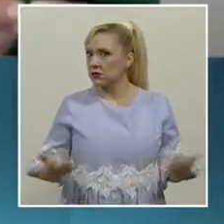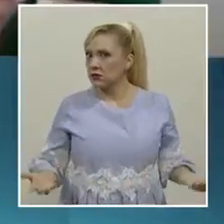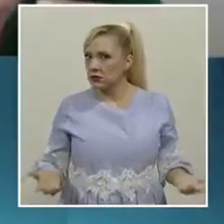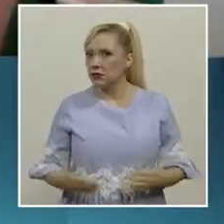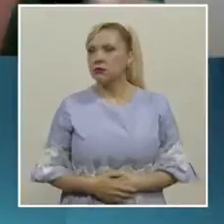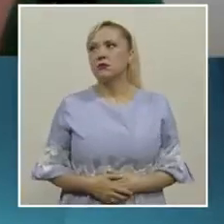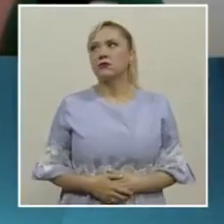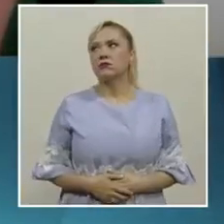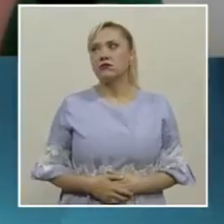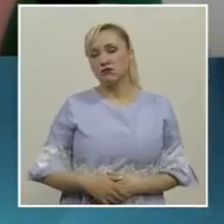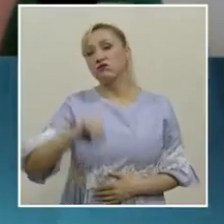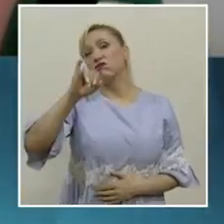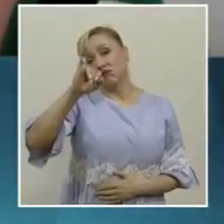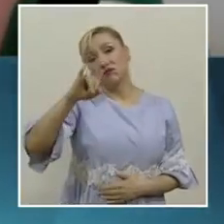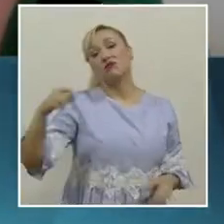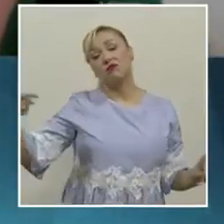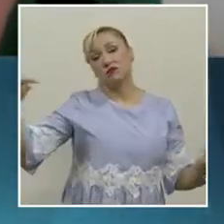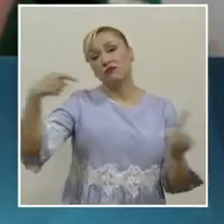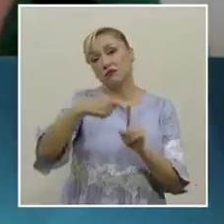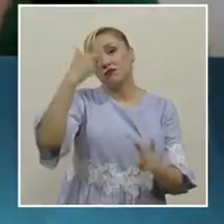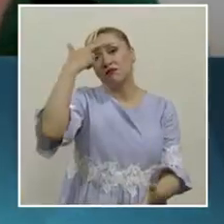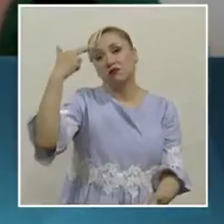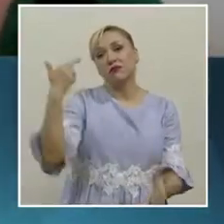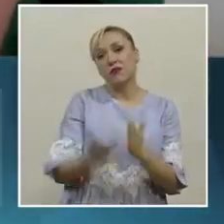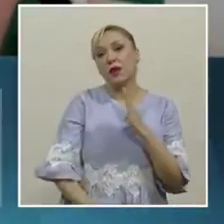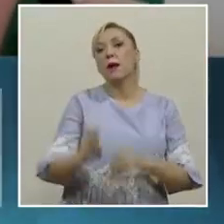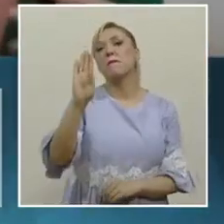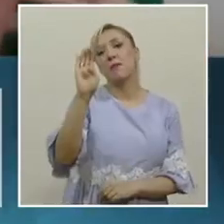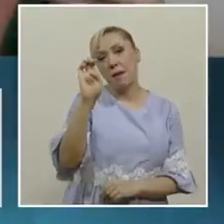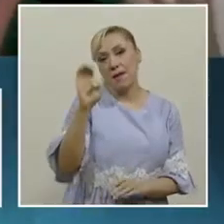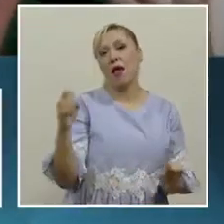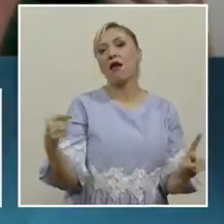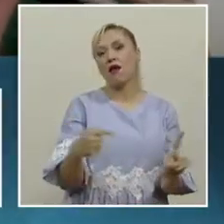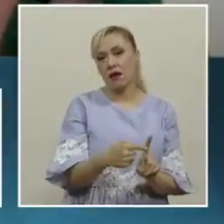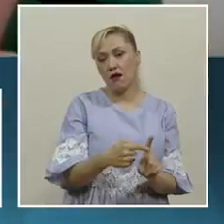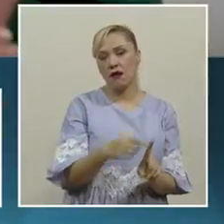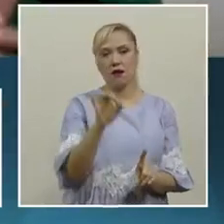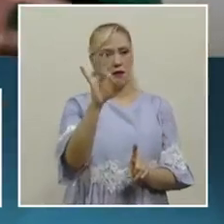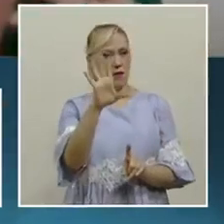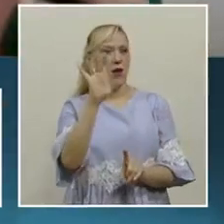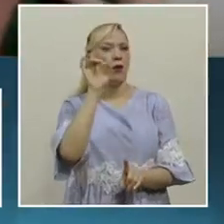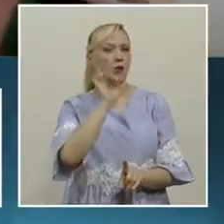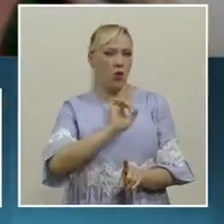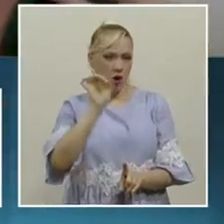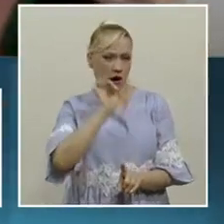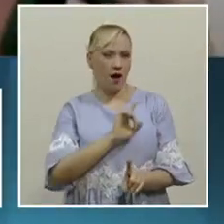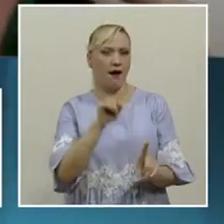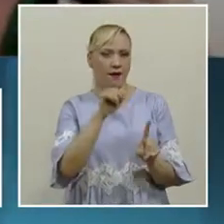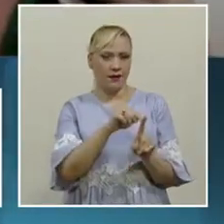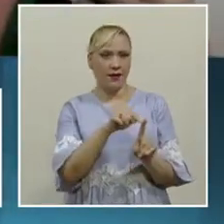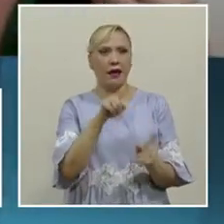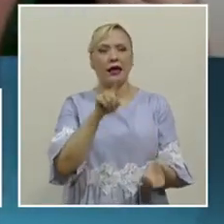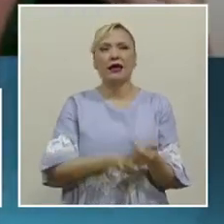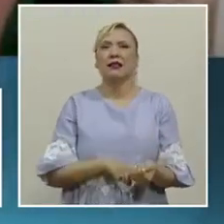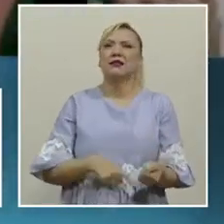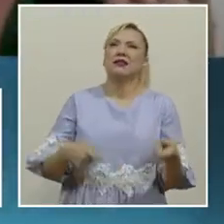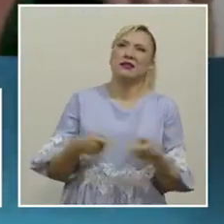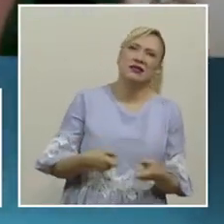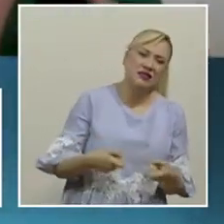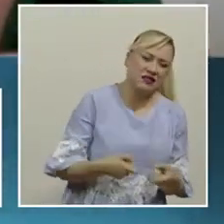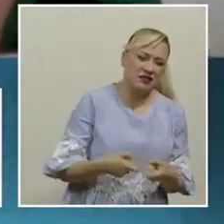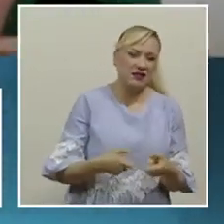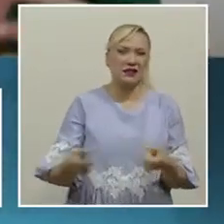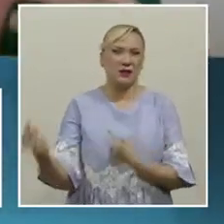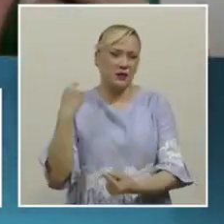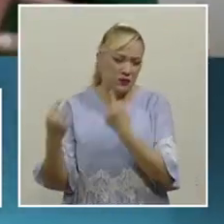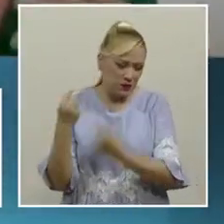Que hay impacto directo en el bebé, ¿no? Cuando una mujer está sometida a un nivel de estrés